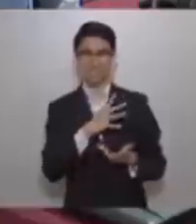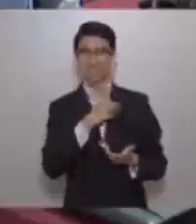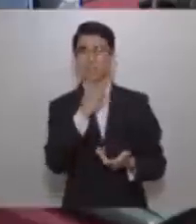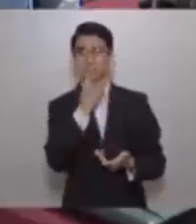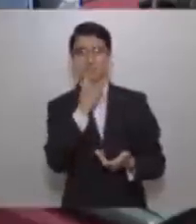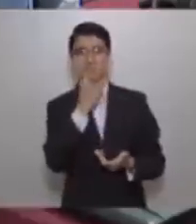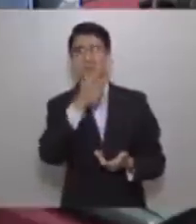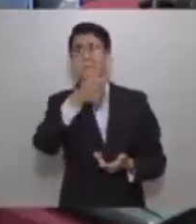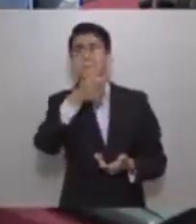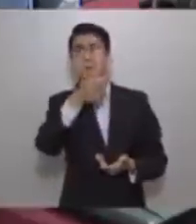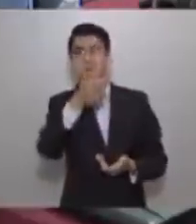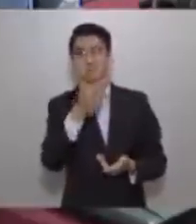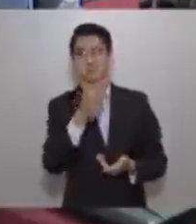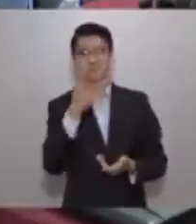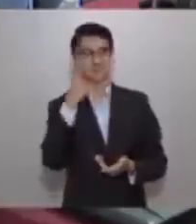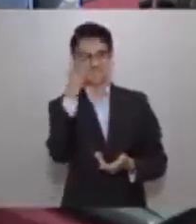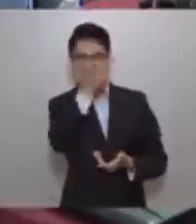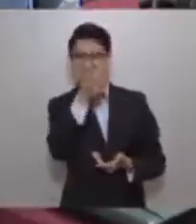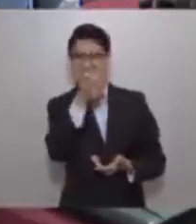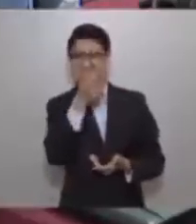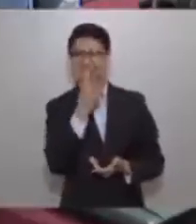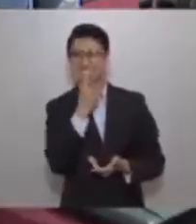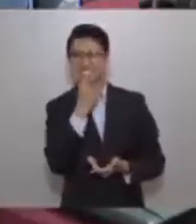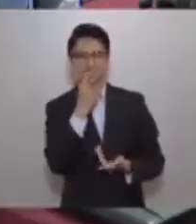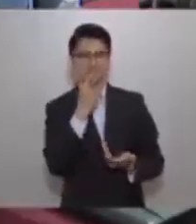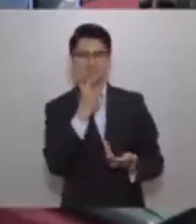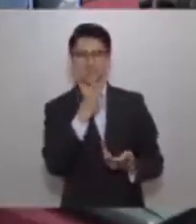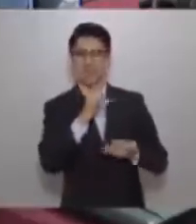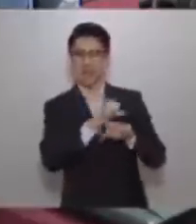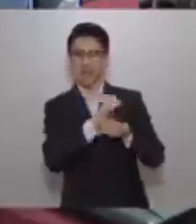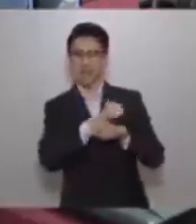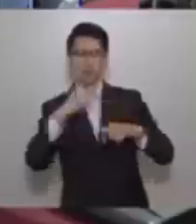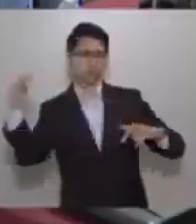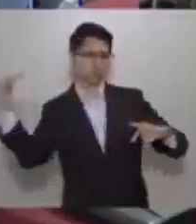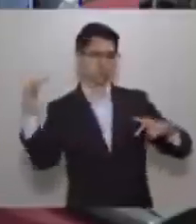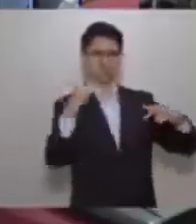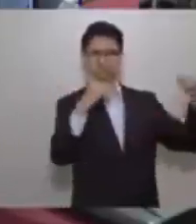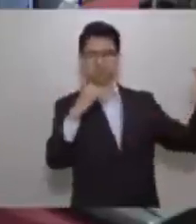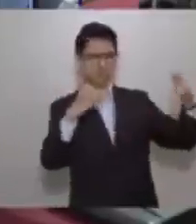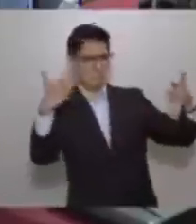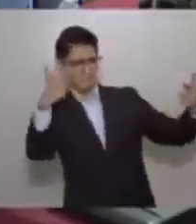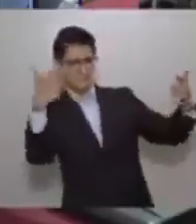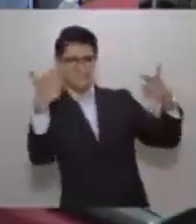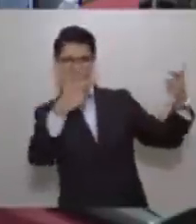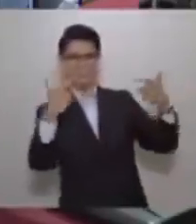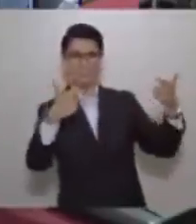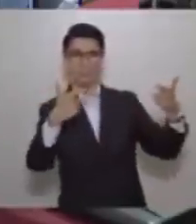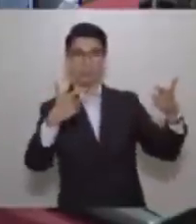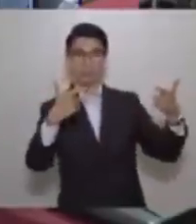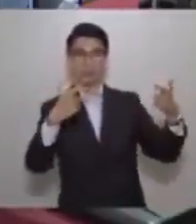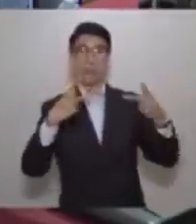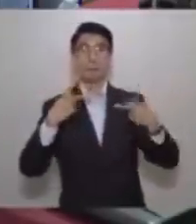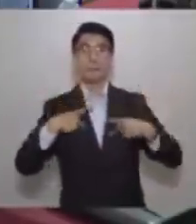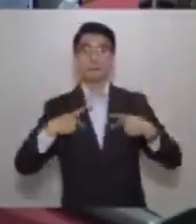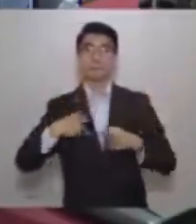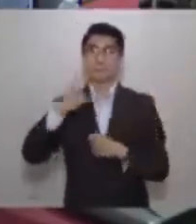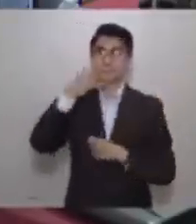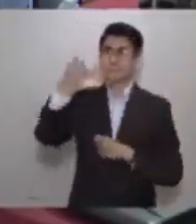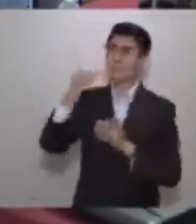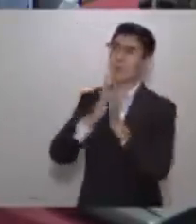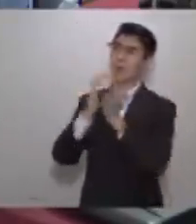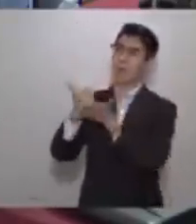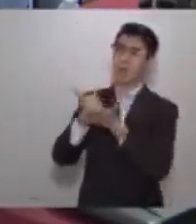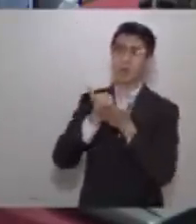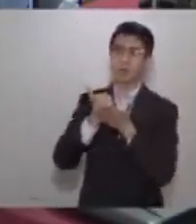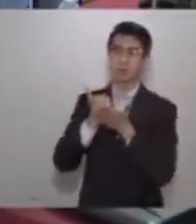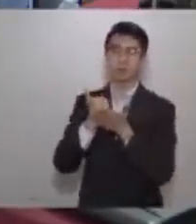de que la policía municipal llegó 30 minutos después de que se hizo la llamada de auxilio. ¿Cuál va a ser la recomendación para el gobierno de Ensenada o el refuerzo